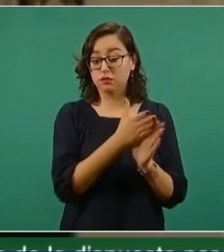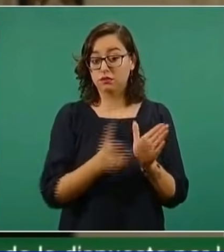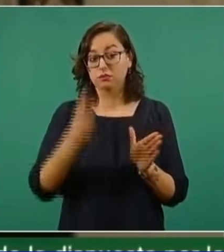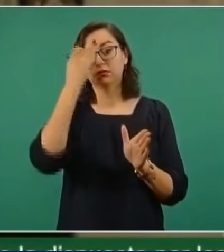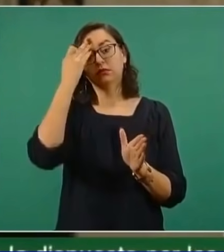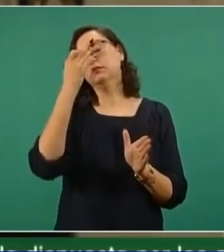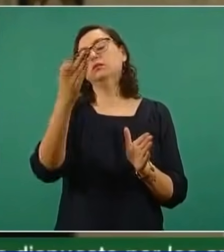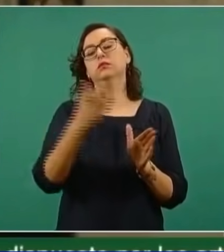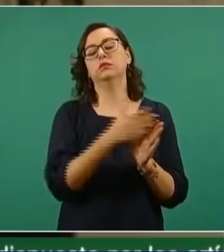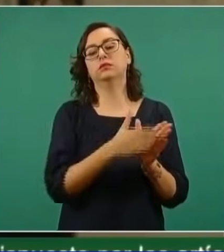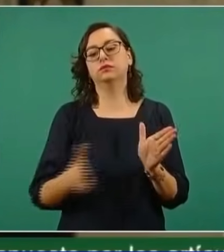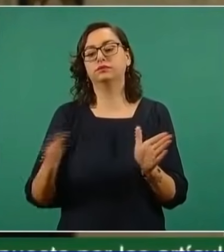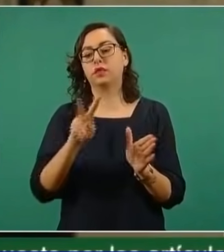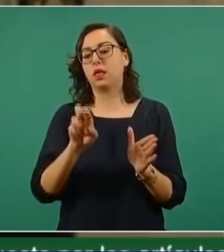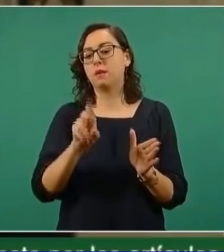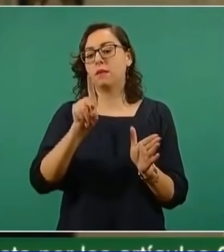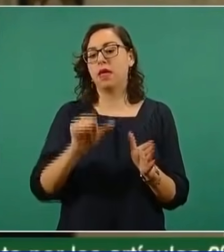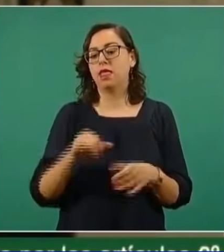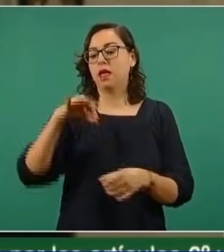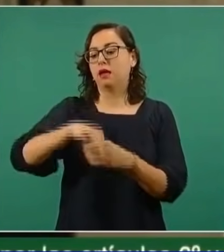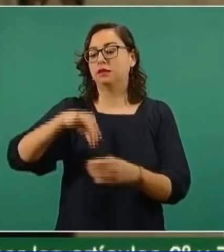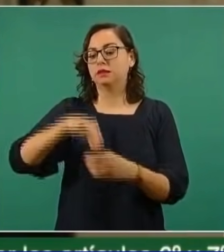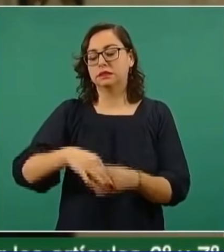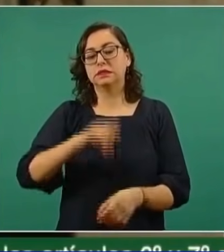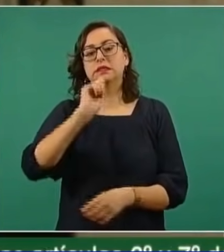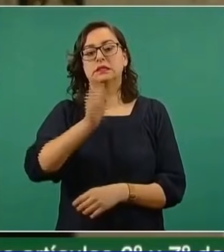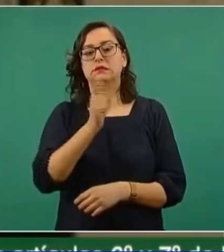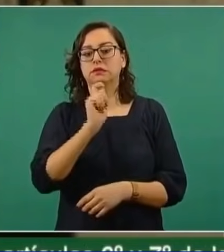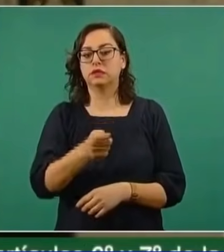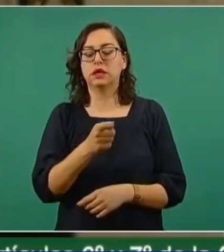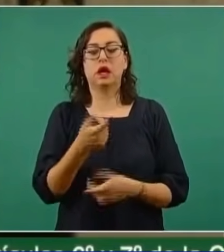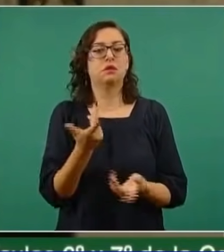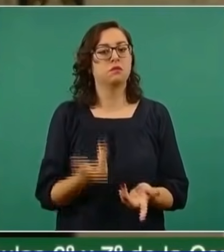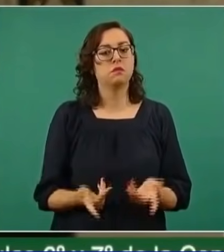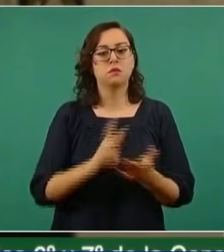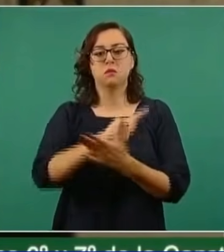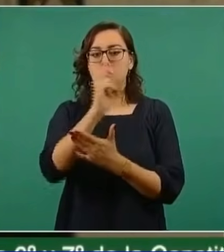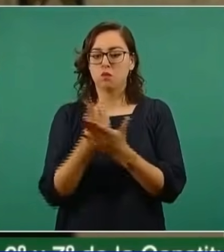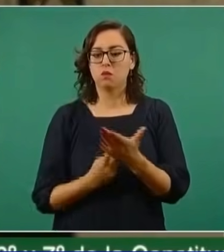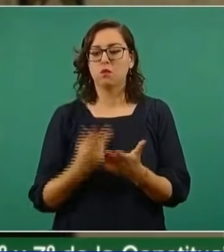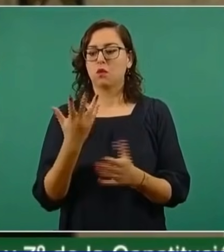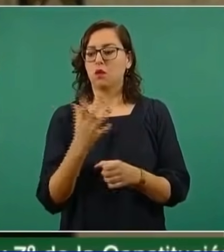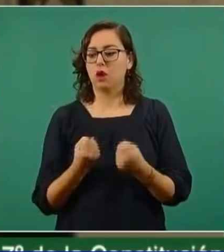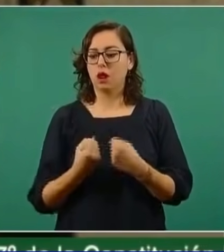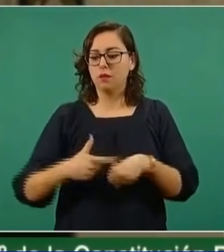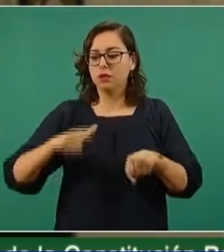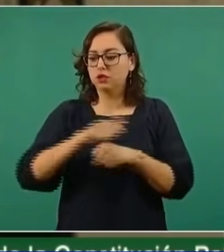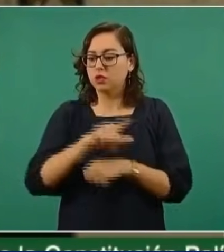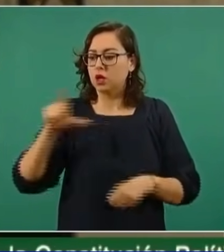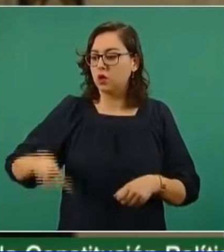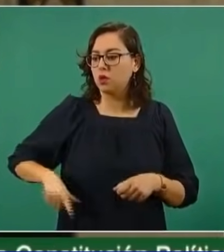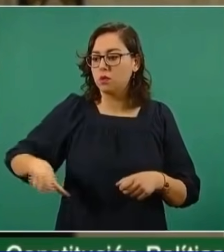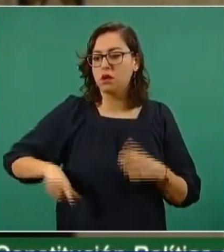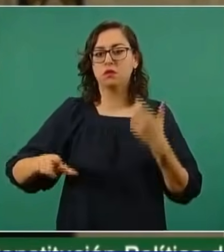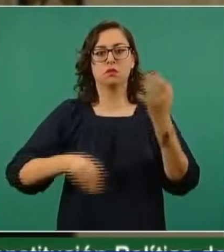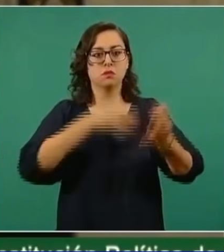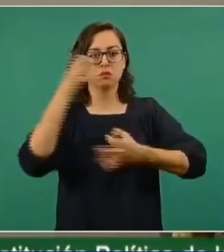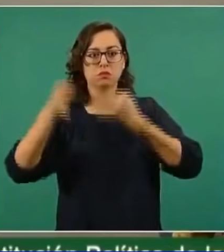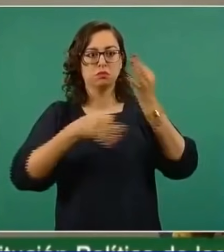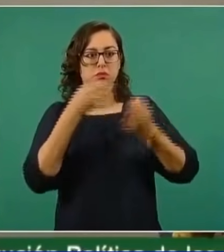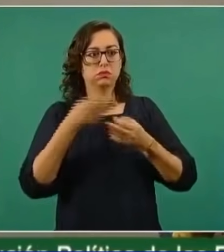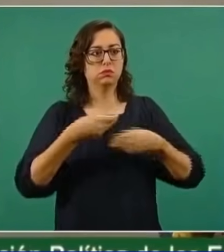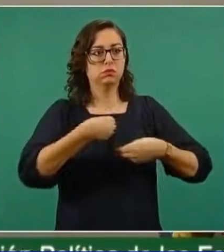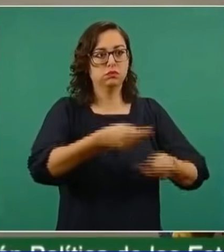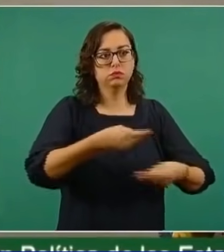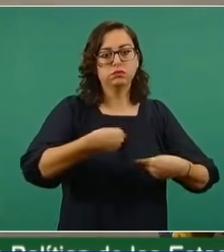de éste el problema social que pudiera usarse para presionar el botón según